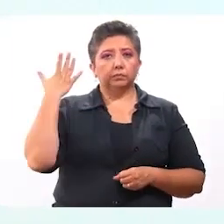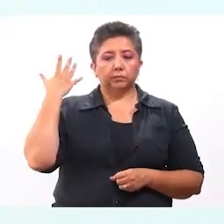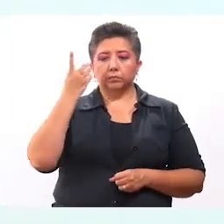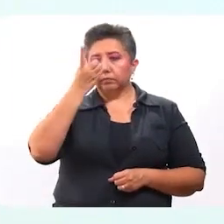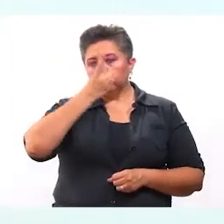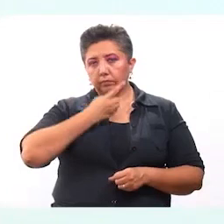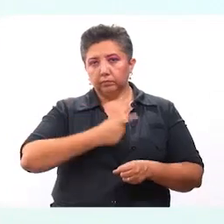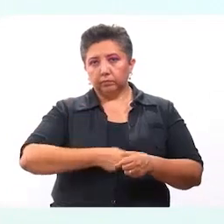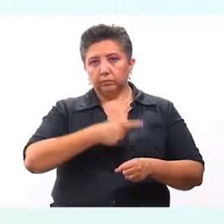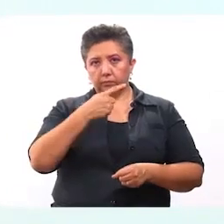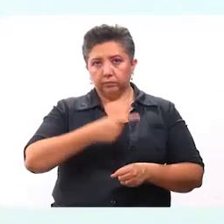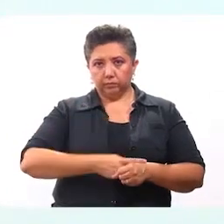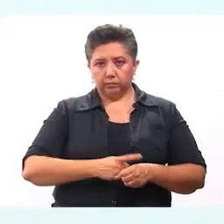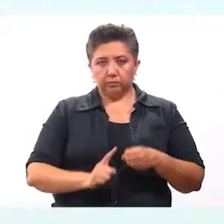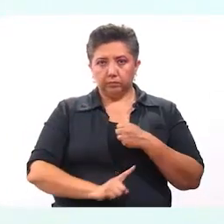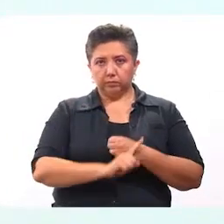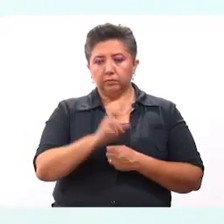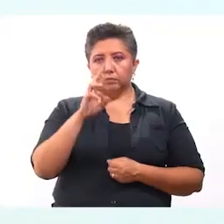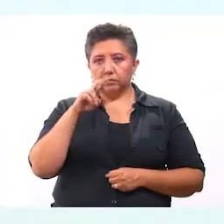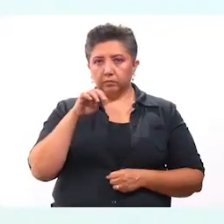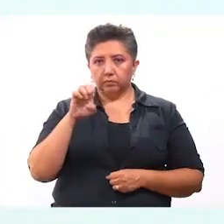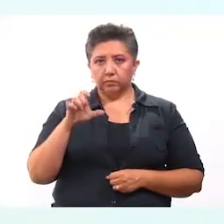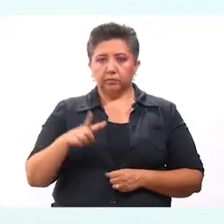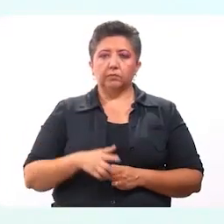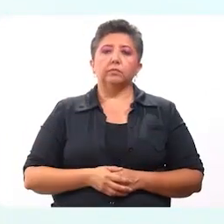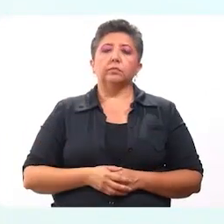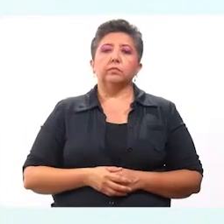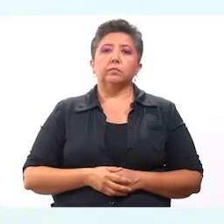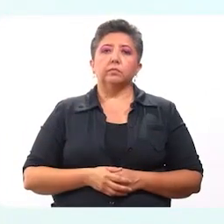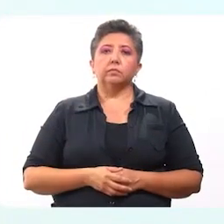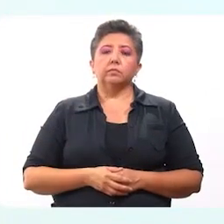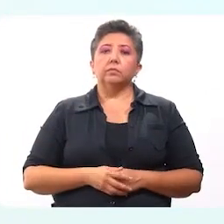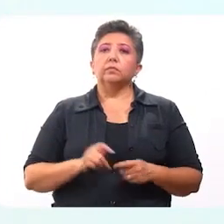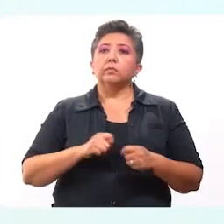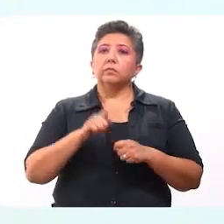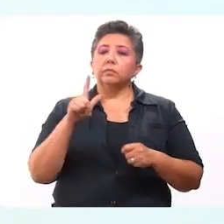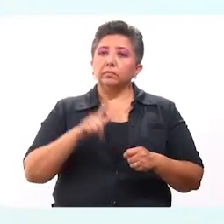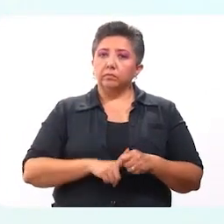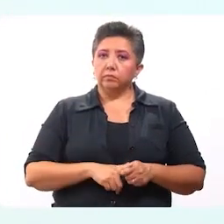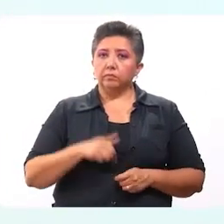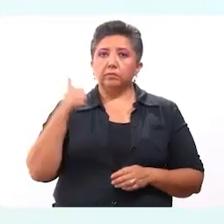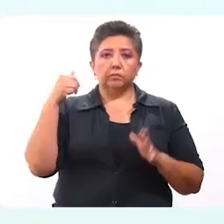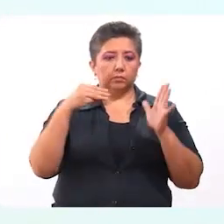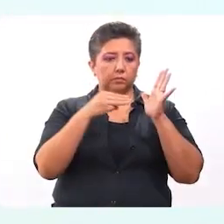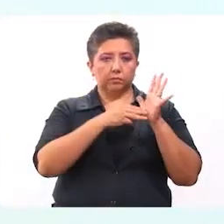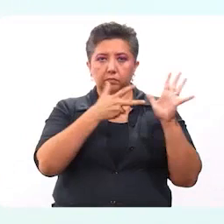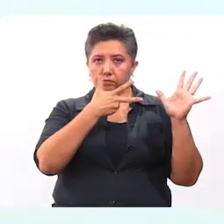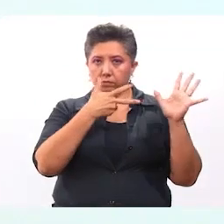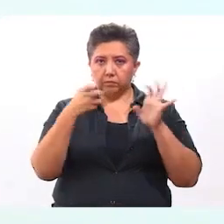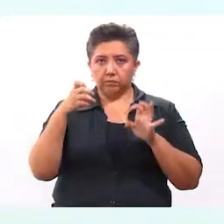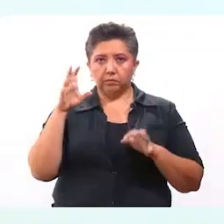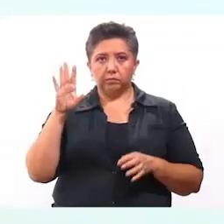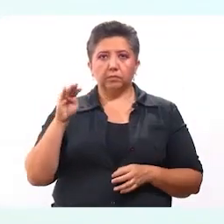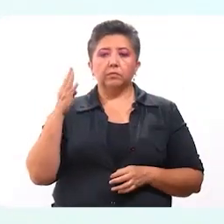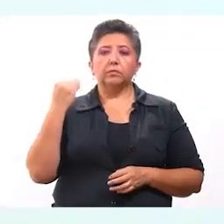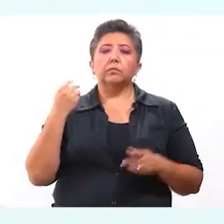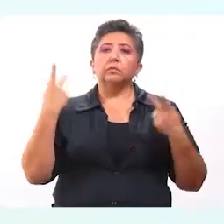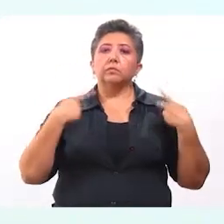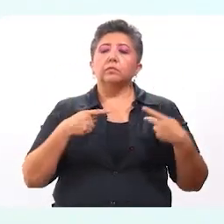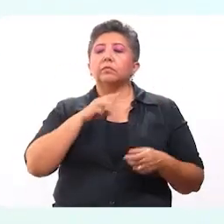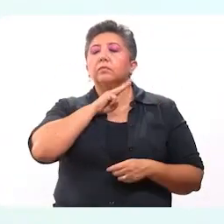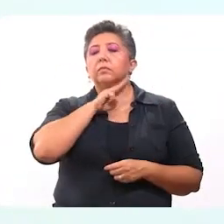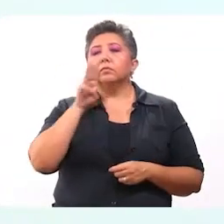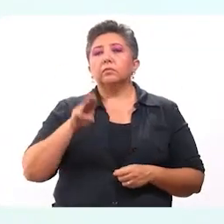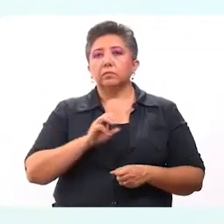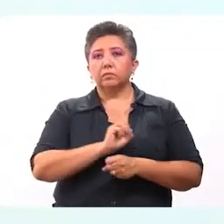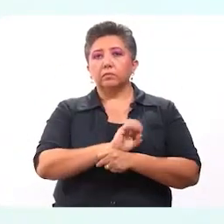diabetes, hipertensión arterial e insuficiencia renal crónica. En total, son 6.899 las personas